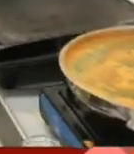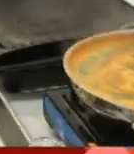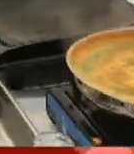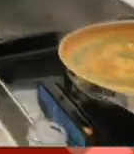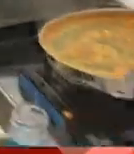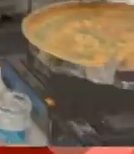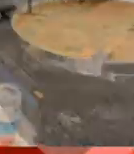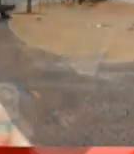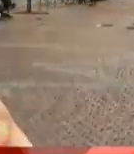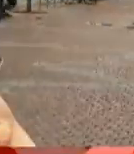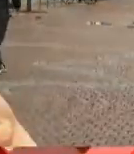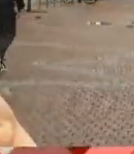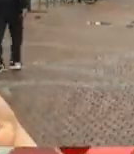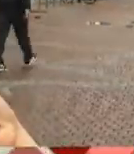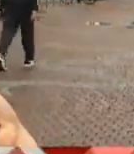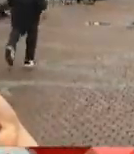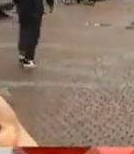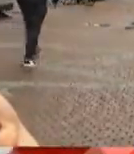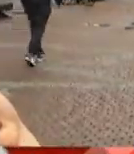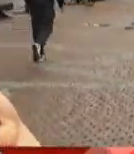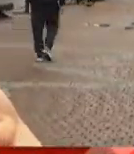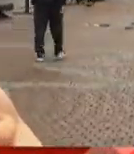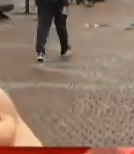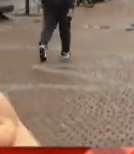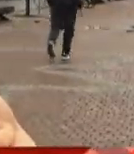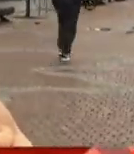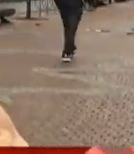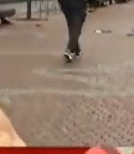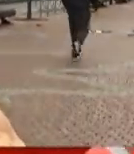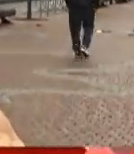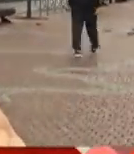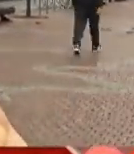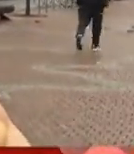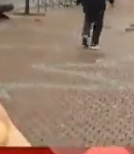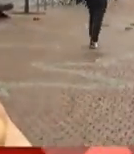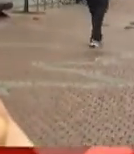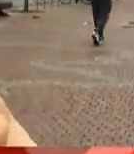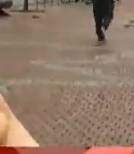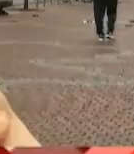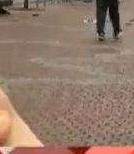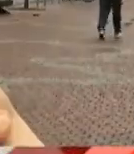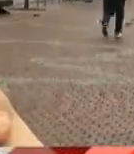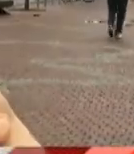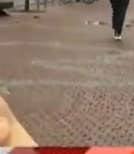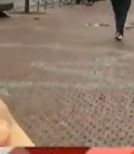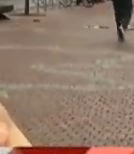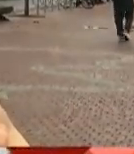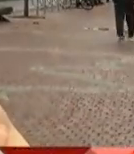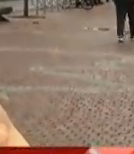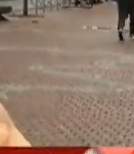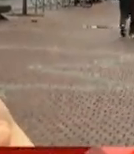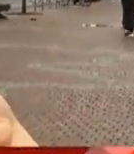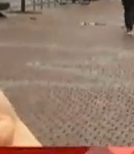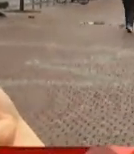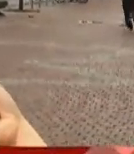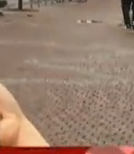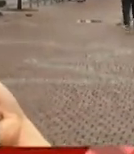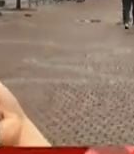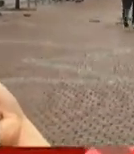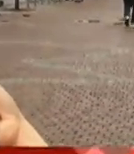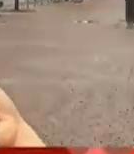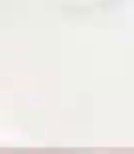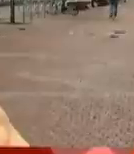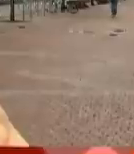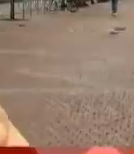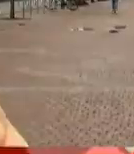en 2010. Que nuestra cocina tradicional no es grasa, es comida sana y es por lo que se